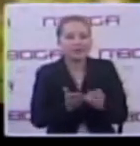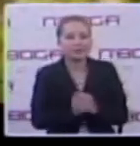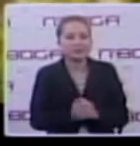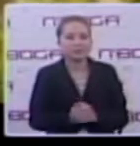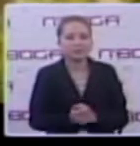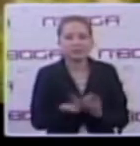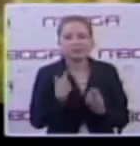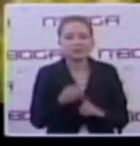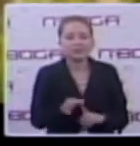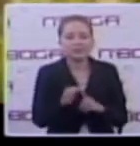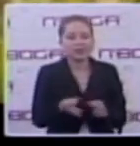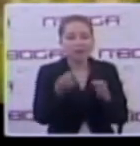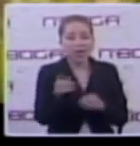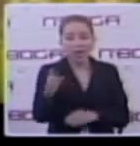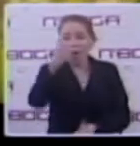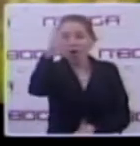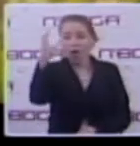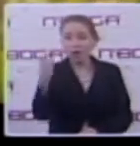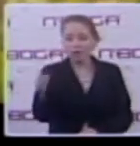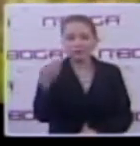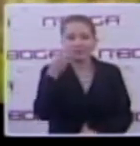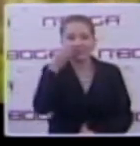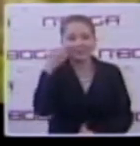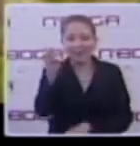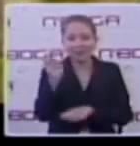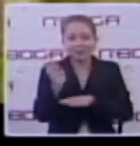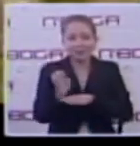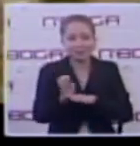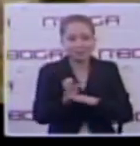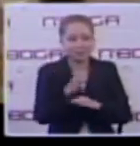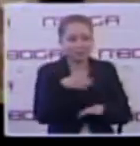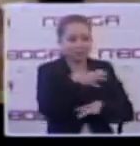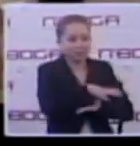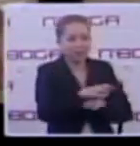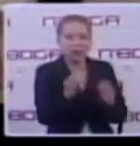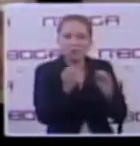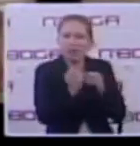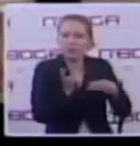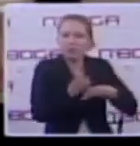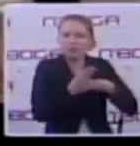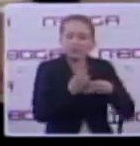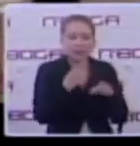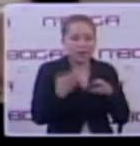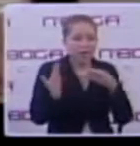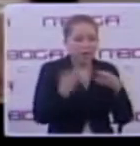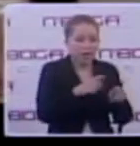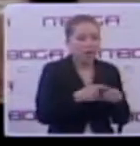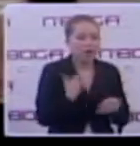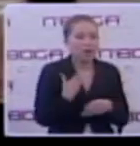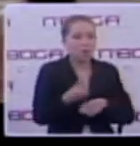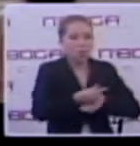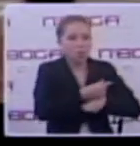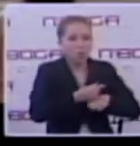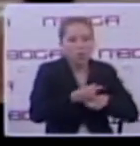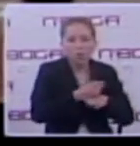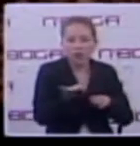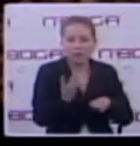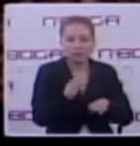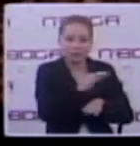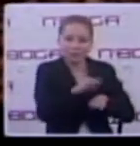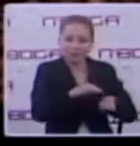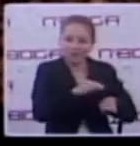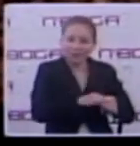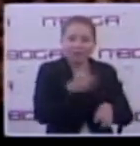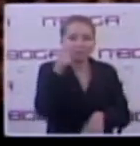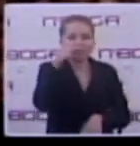realiza principalmente en la costa y en la Amazonía ecuatoriana. Las provincias de mayor producción son Los Ríos, Guayas, Manabí y Sucumbíos. Quiero